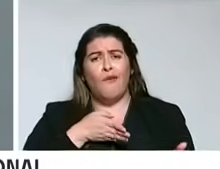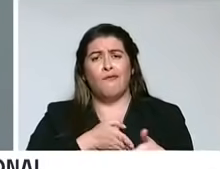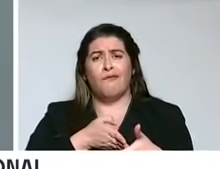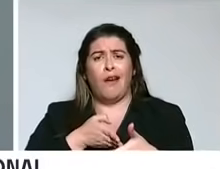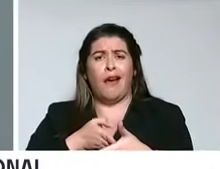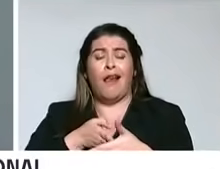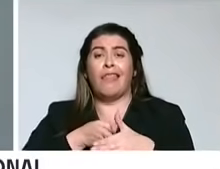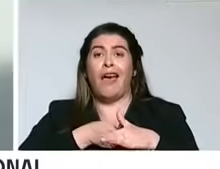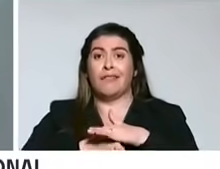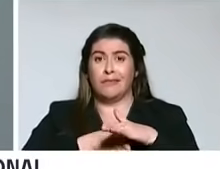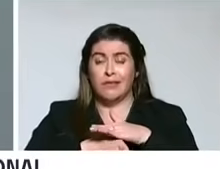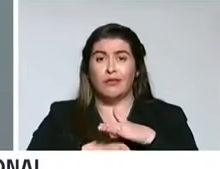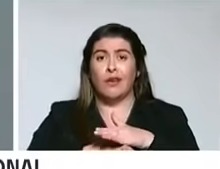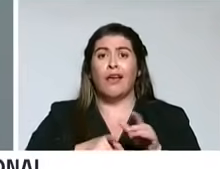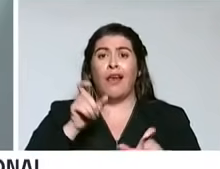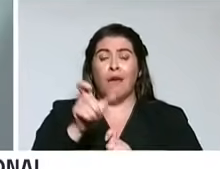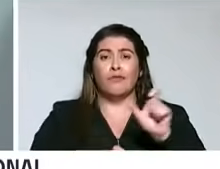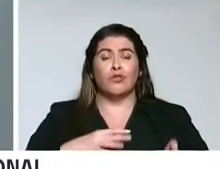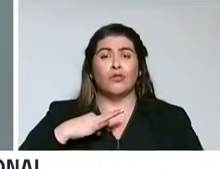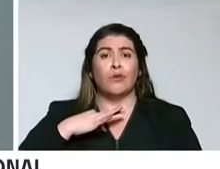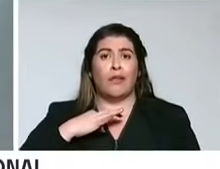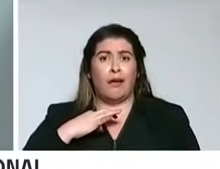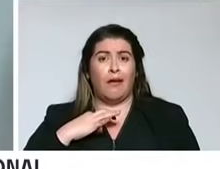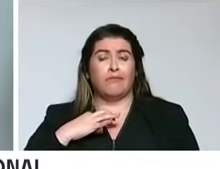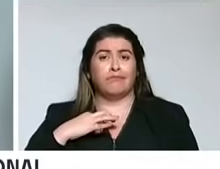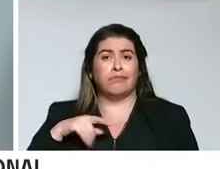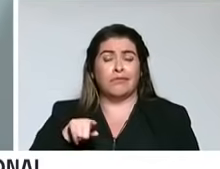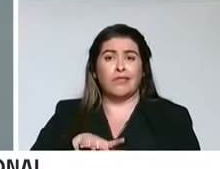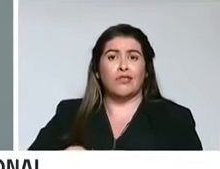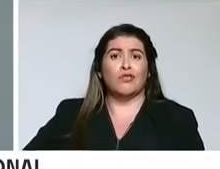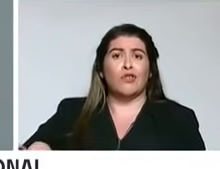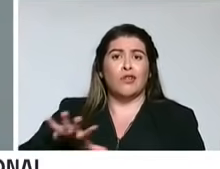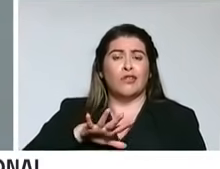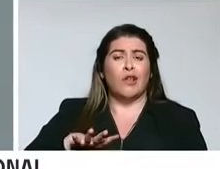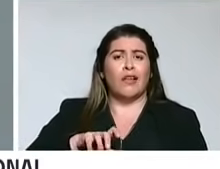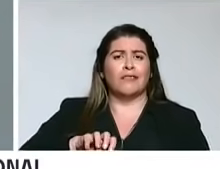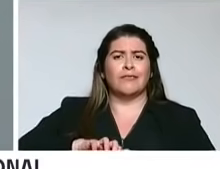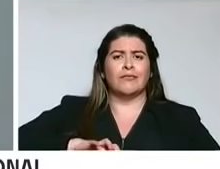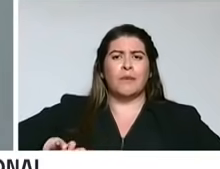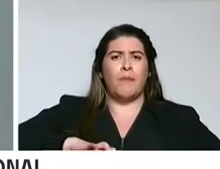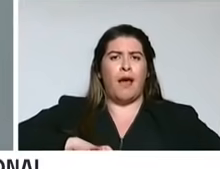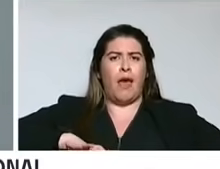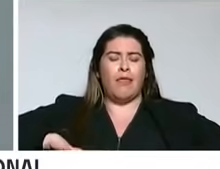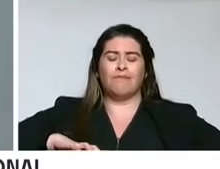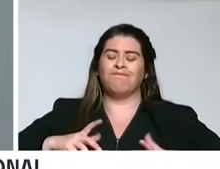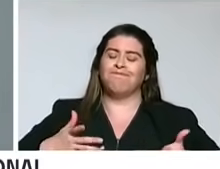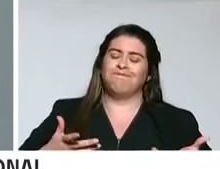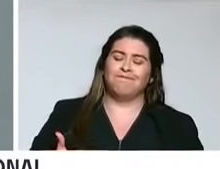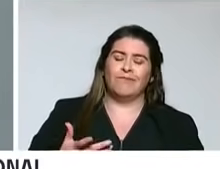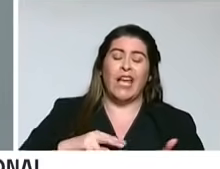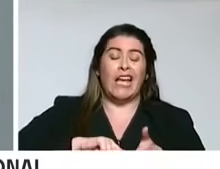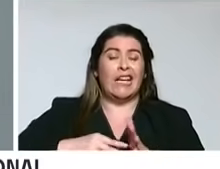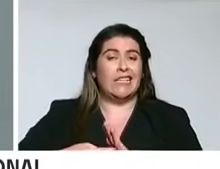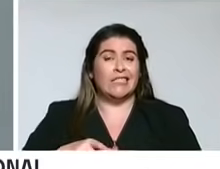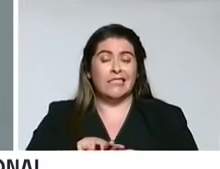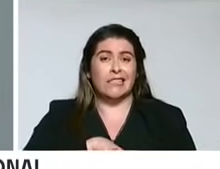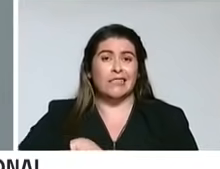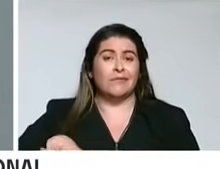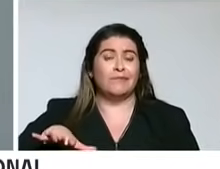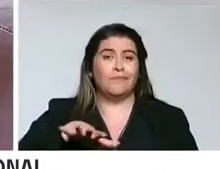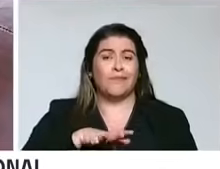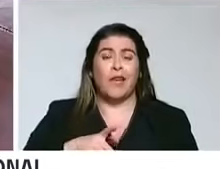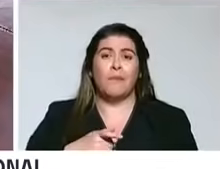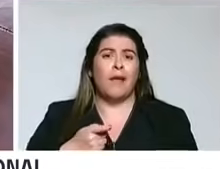a la ciudadanía que tienen a una sociedad fragmentada, una sociedad en crisis, una sociedad